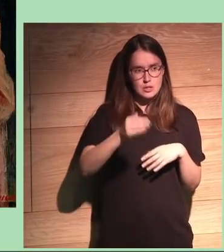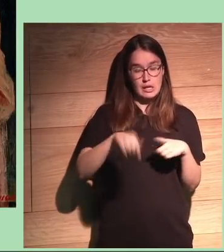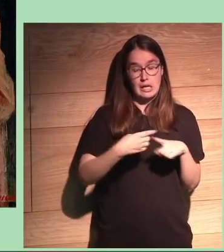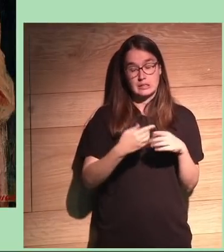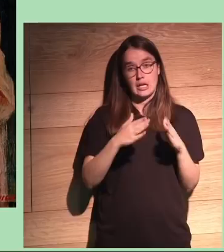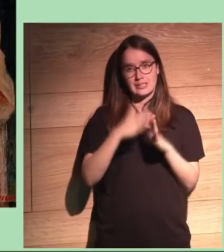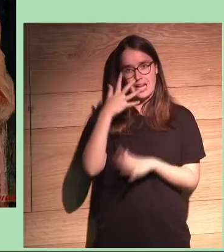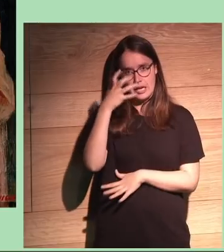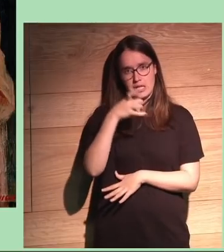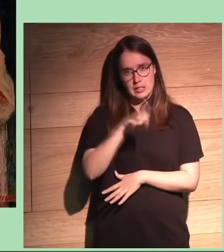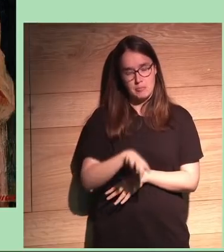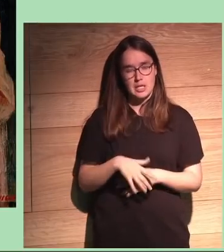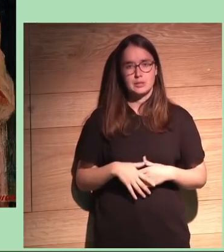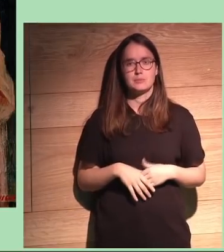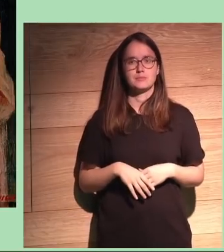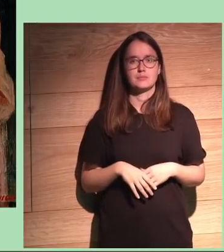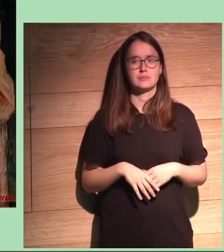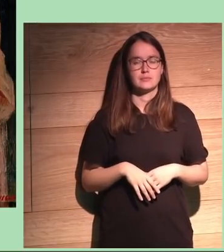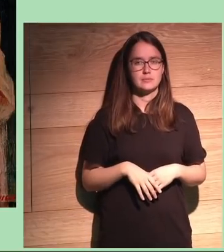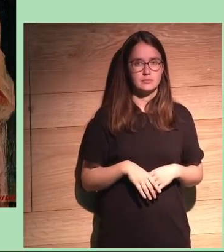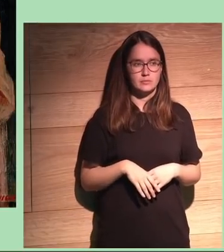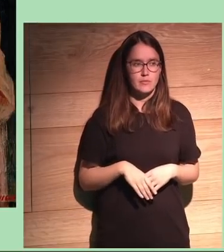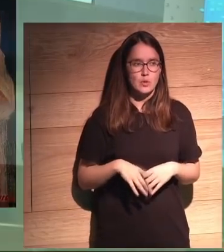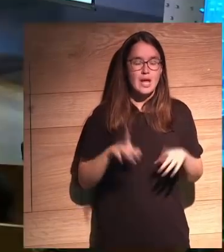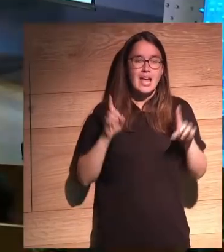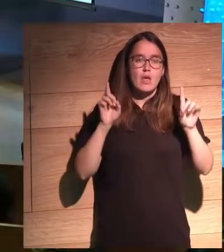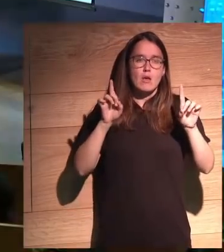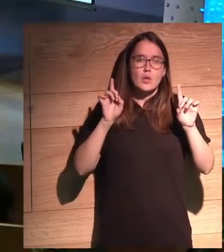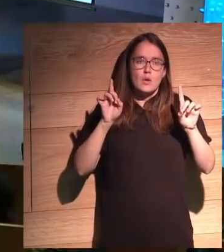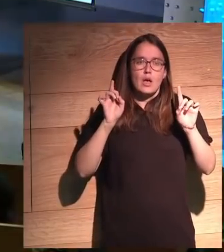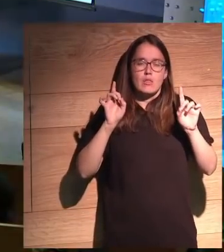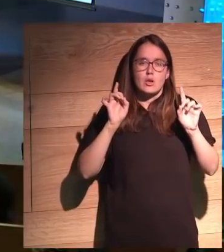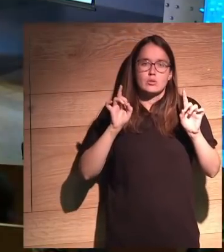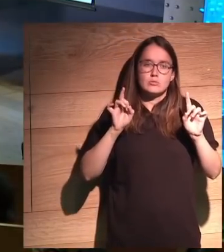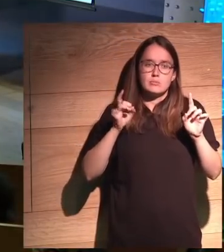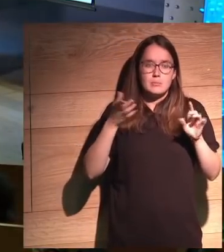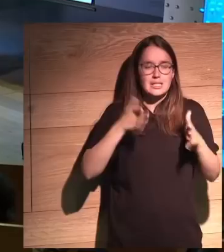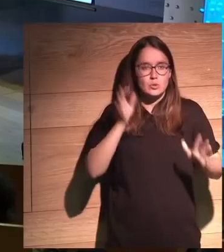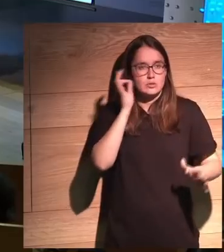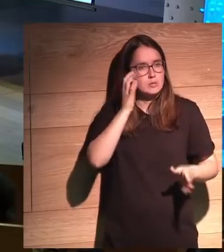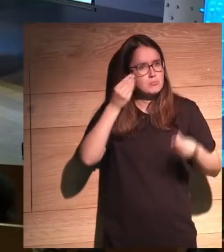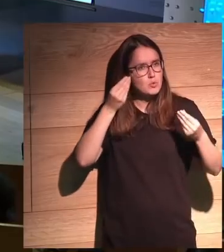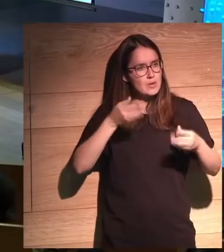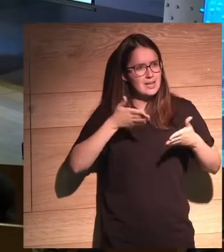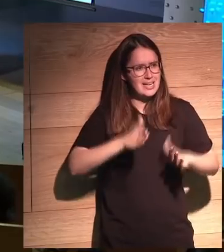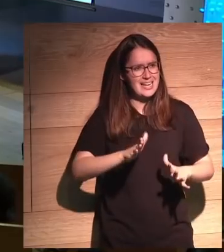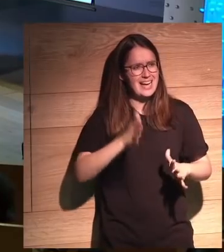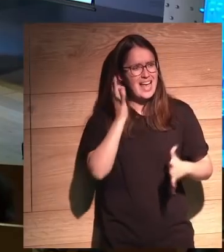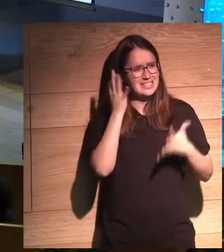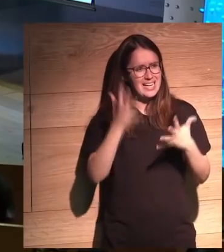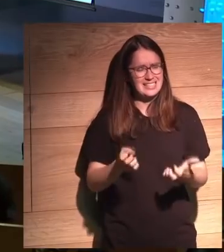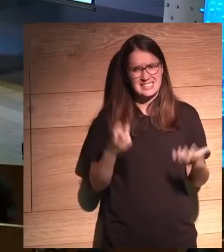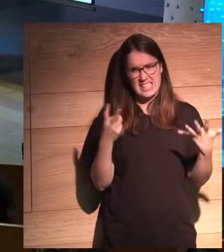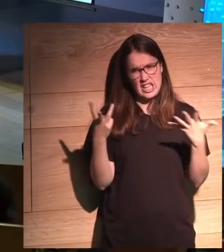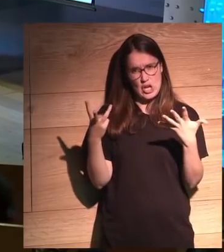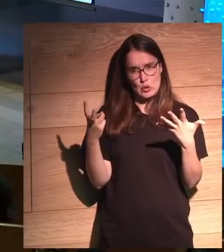Casa Real, por ejemplo, que da una educación exquisita a sus hijas. Tiene un montón de hijas, no me acuerdo si son 7 o